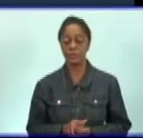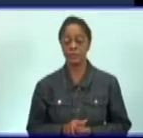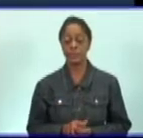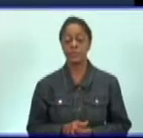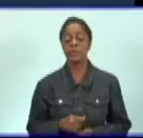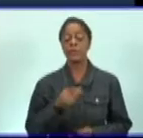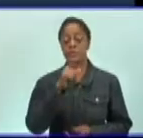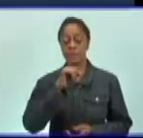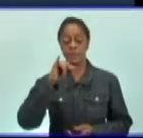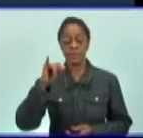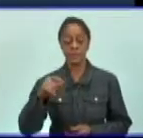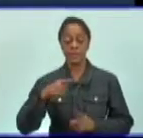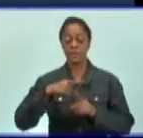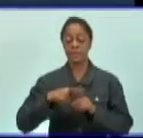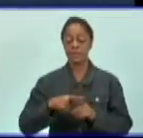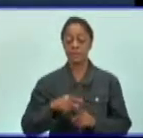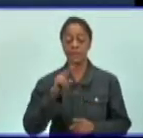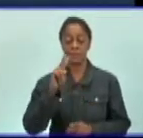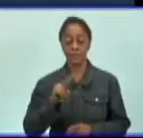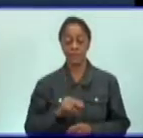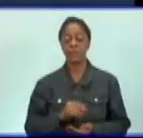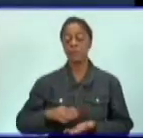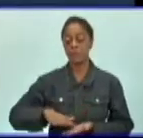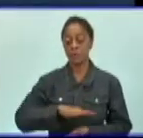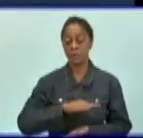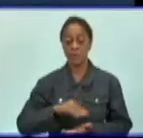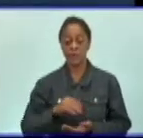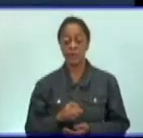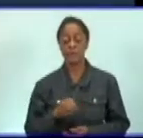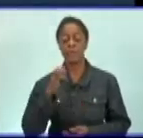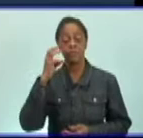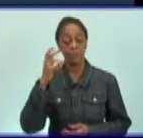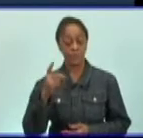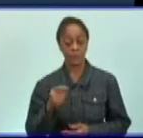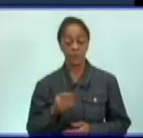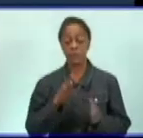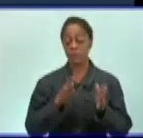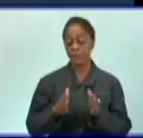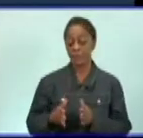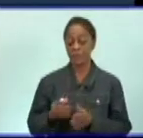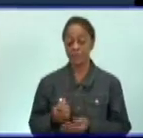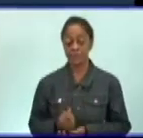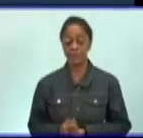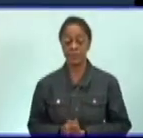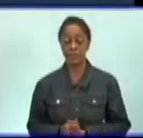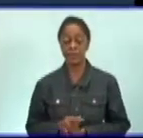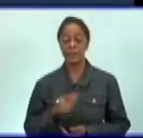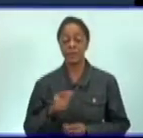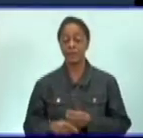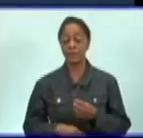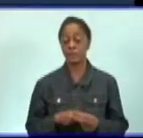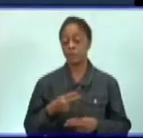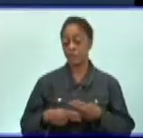2, que son la base de los cálculos parciales que nosotros